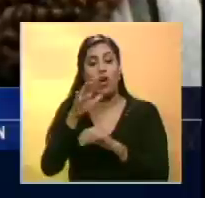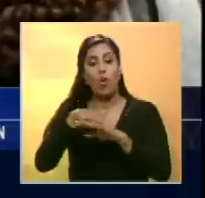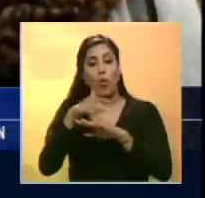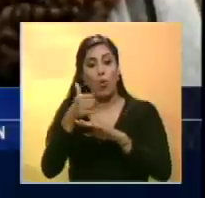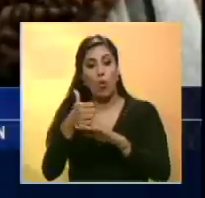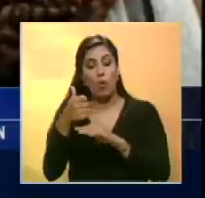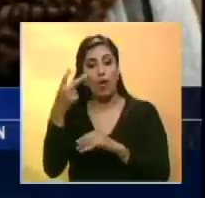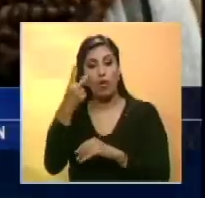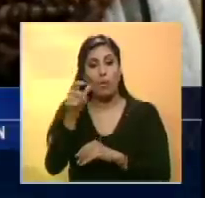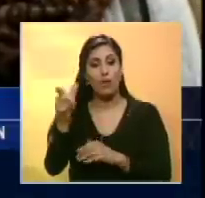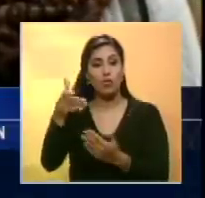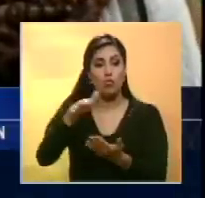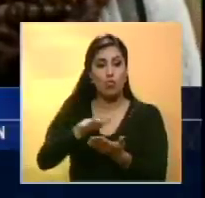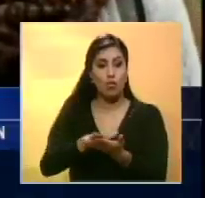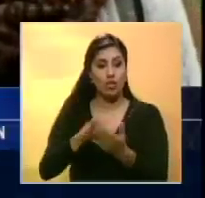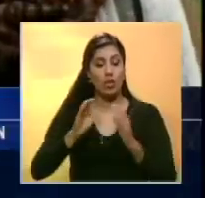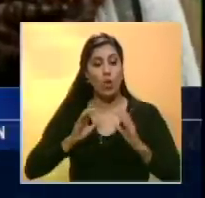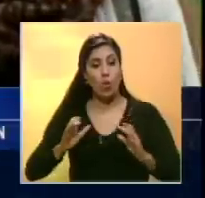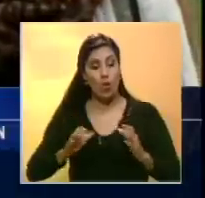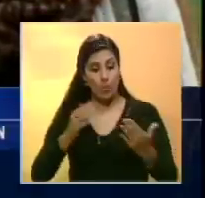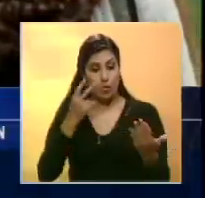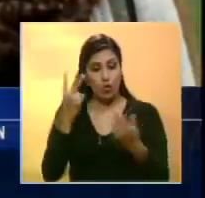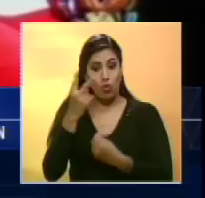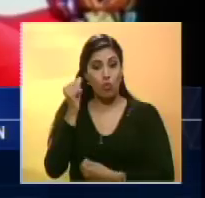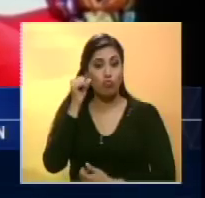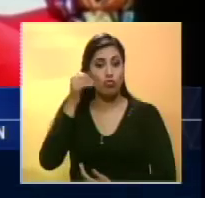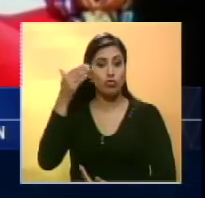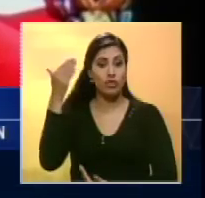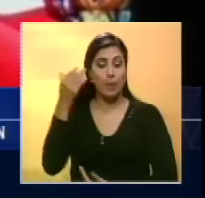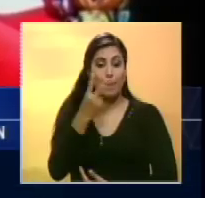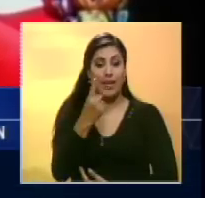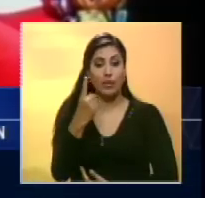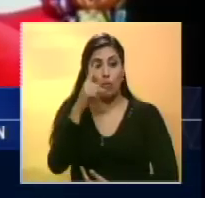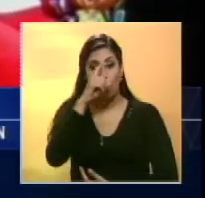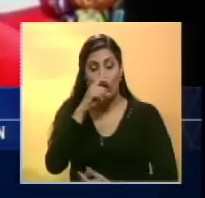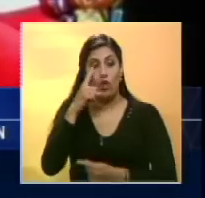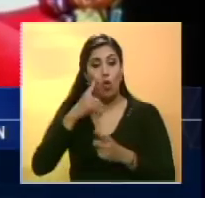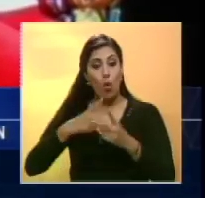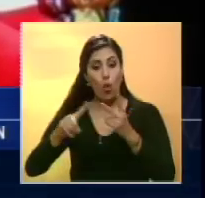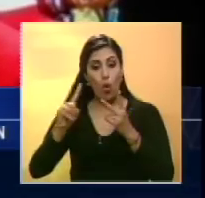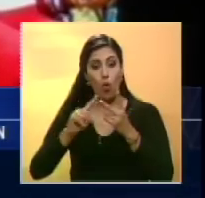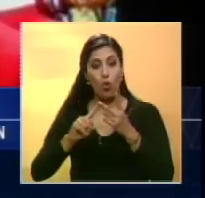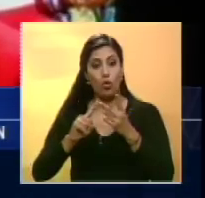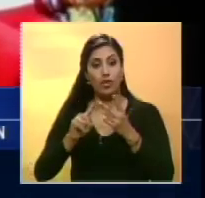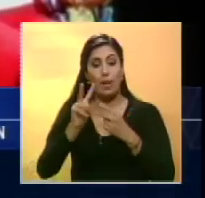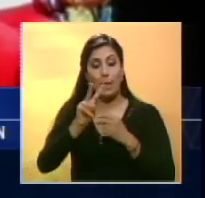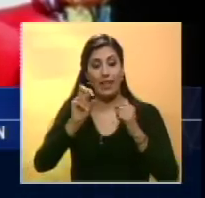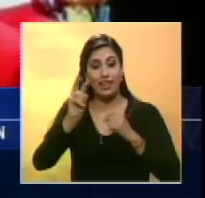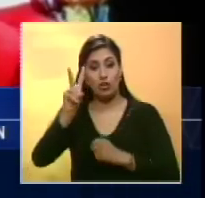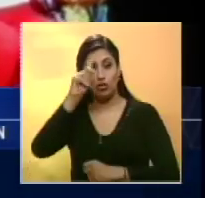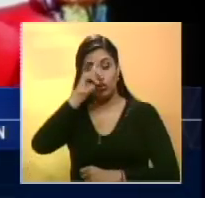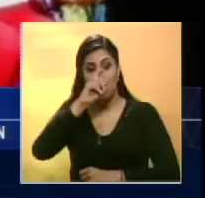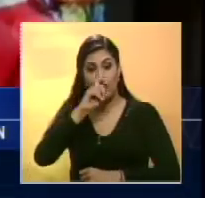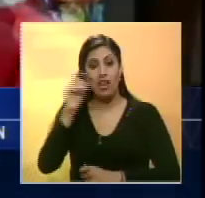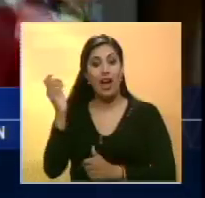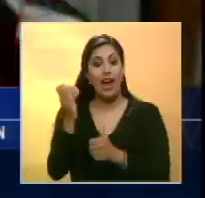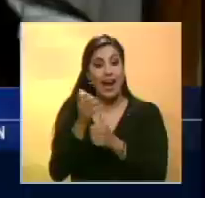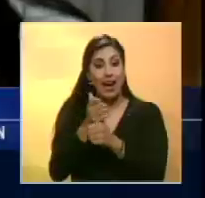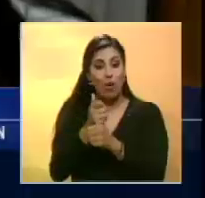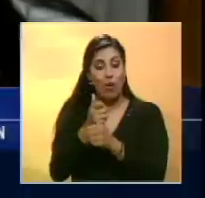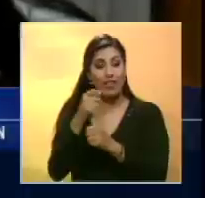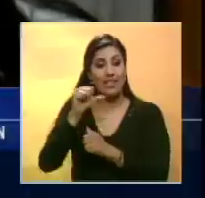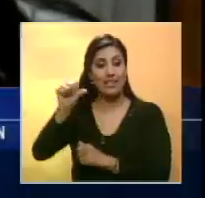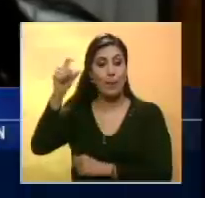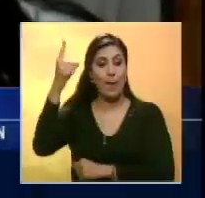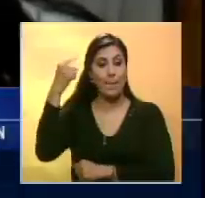implicados en el doble crimen. Los cuerpos de Marina Menegaxo, de 21 años, y María José Coni, de 22, fueron encontrados la